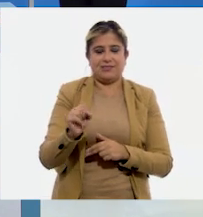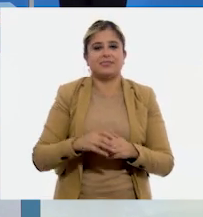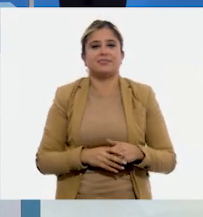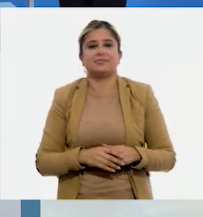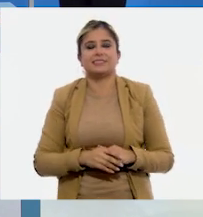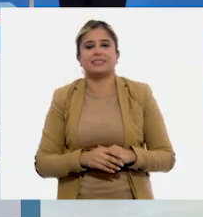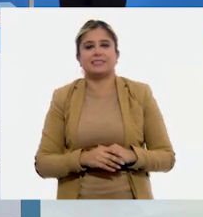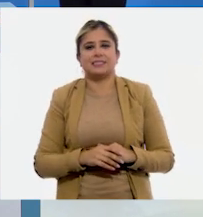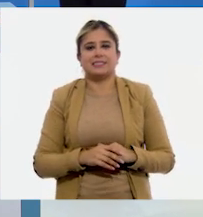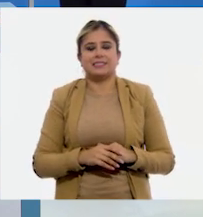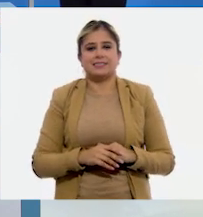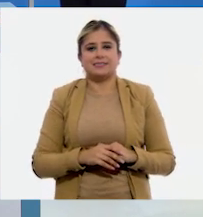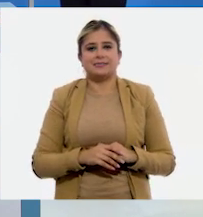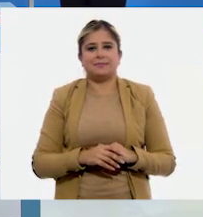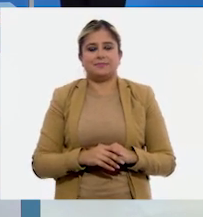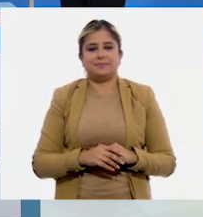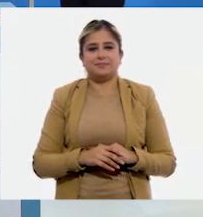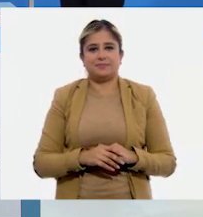Carlos.